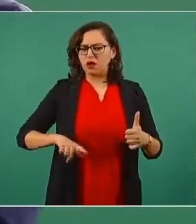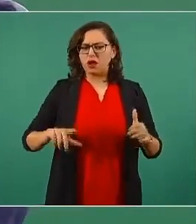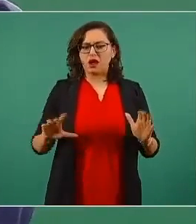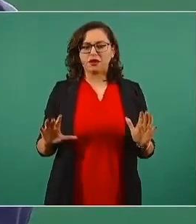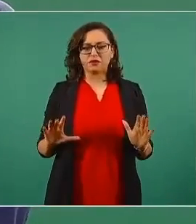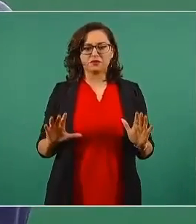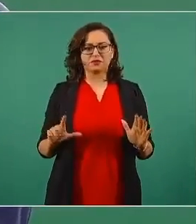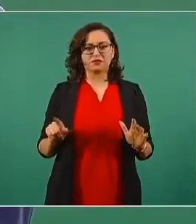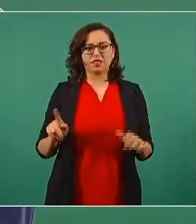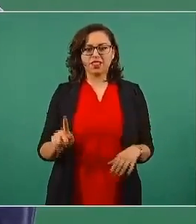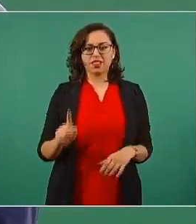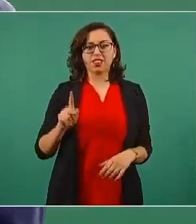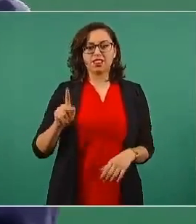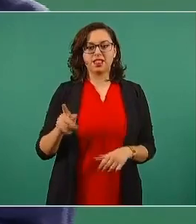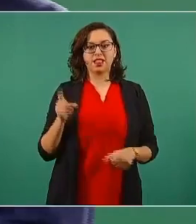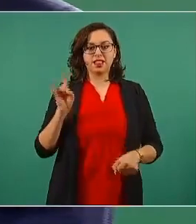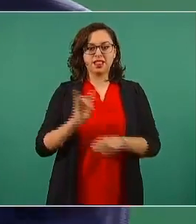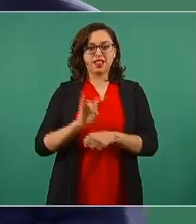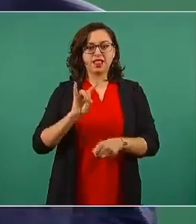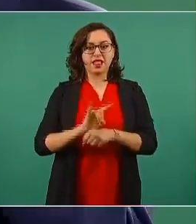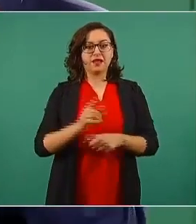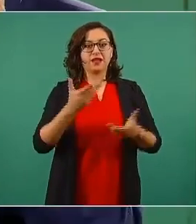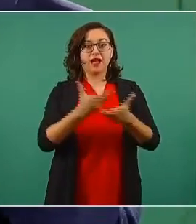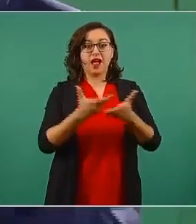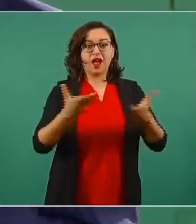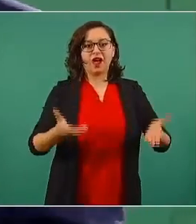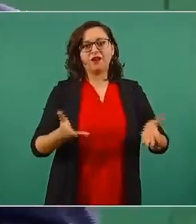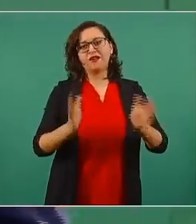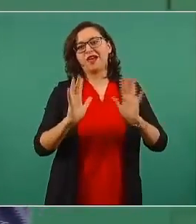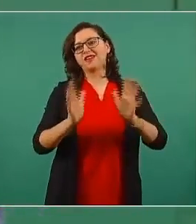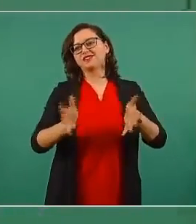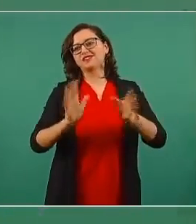Y ahora se quitaron